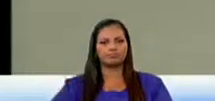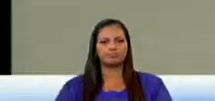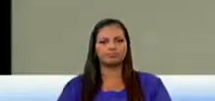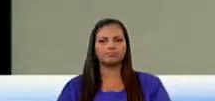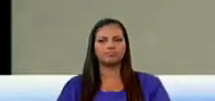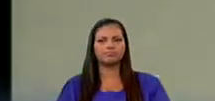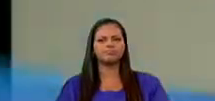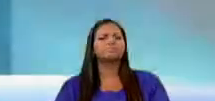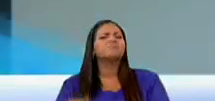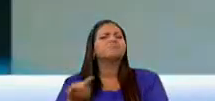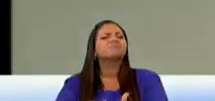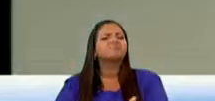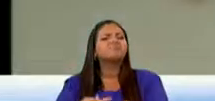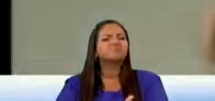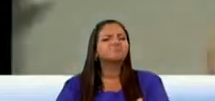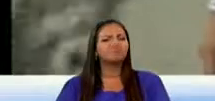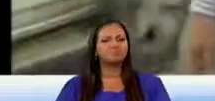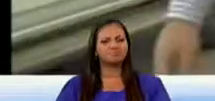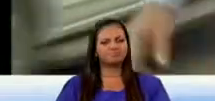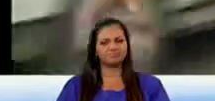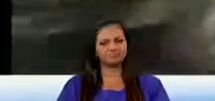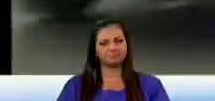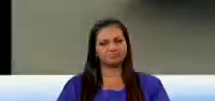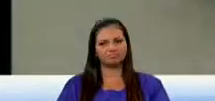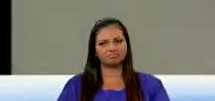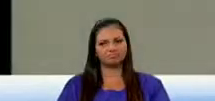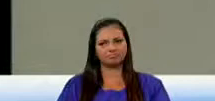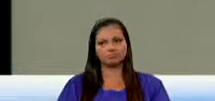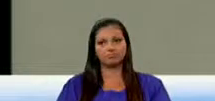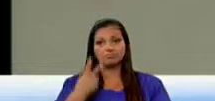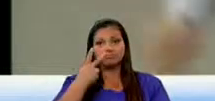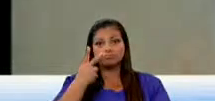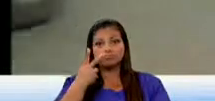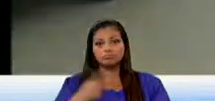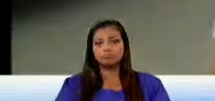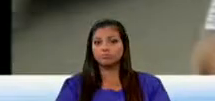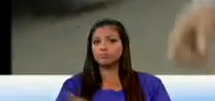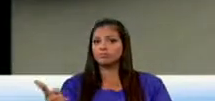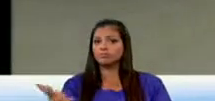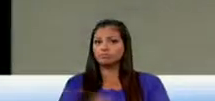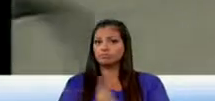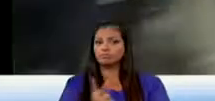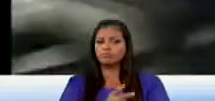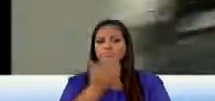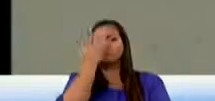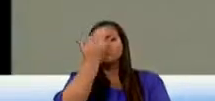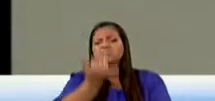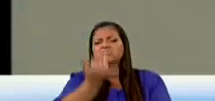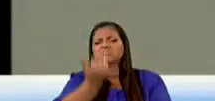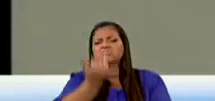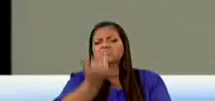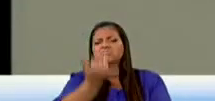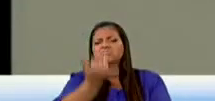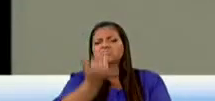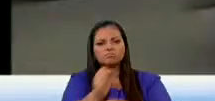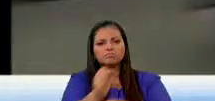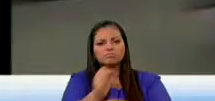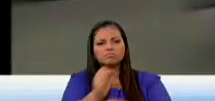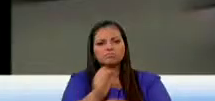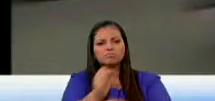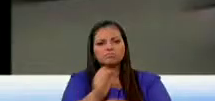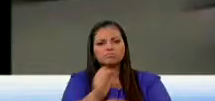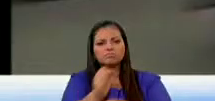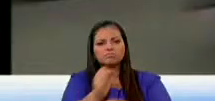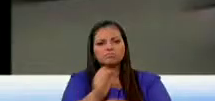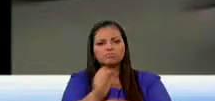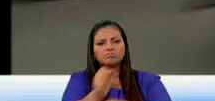¿Qué pasa aquí? No solamente es una vía, la perimetral, de alto flujo vehicular, sino que ahora las personas que salen